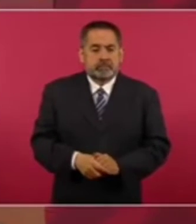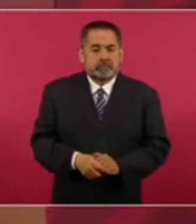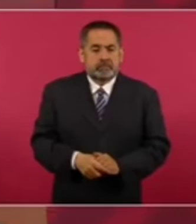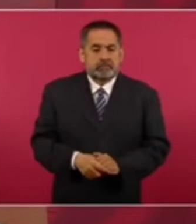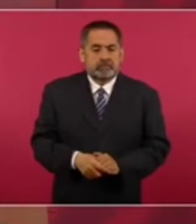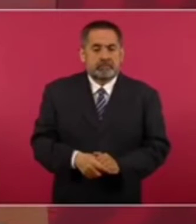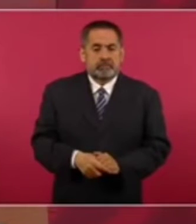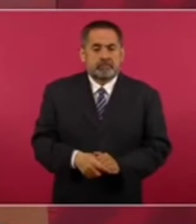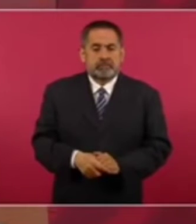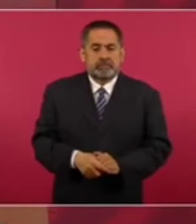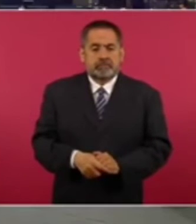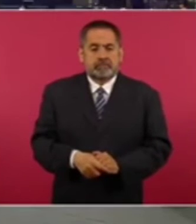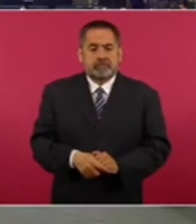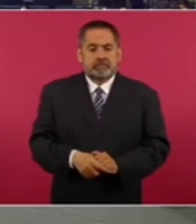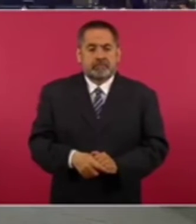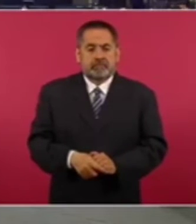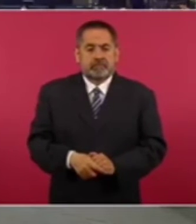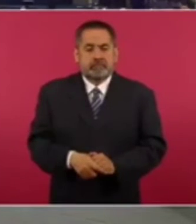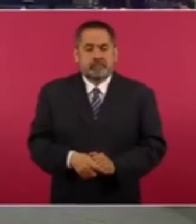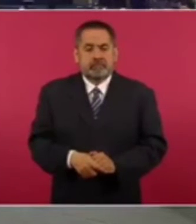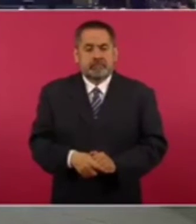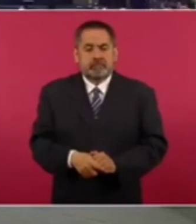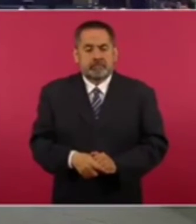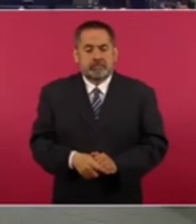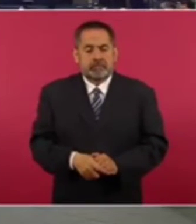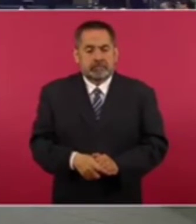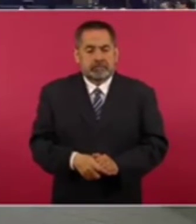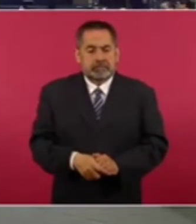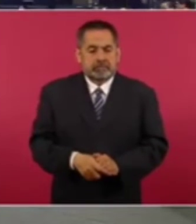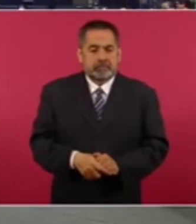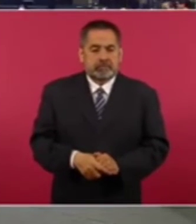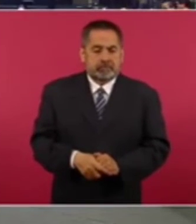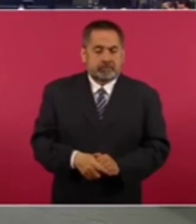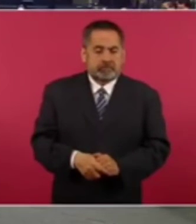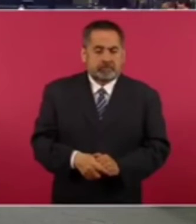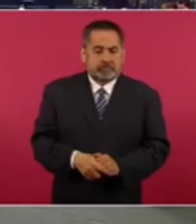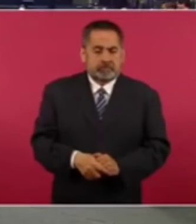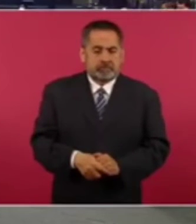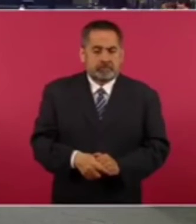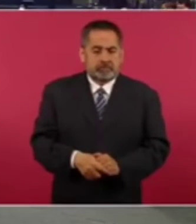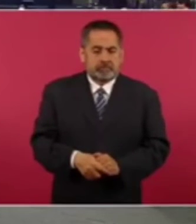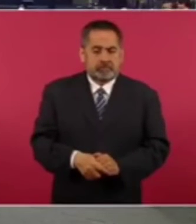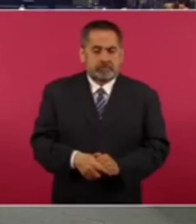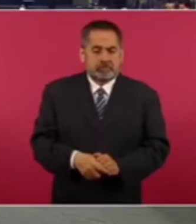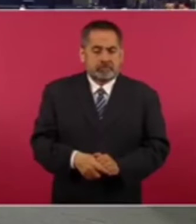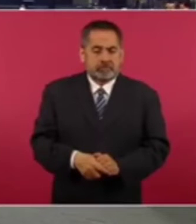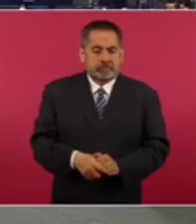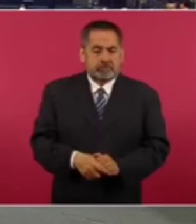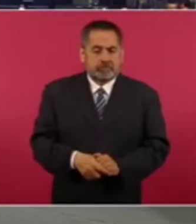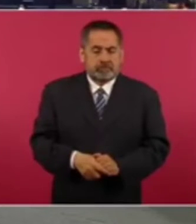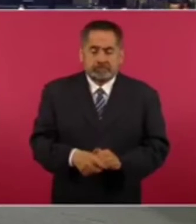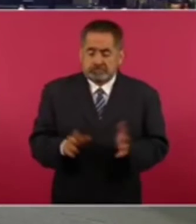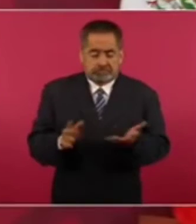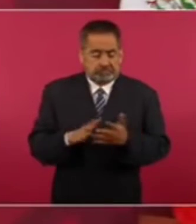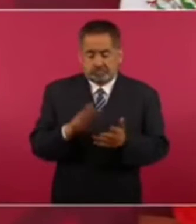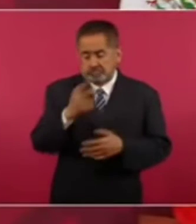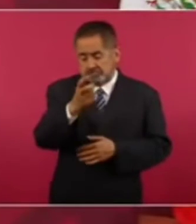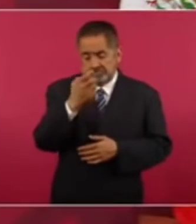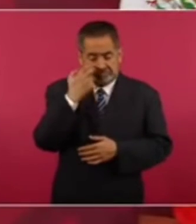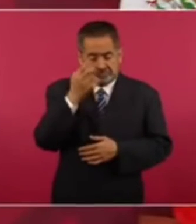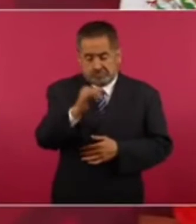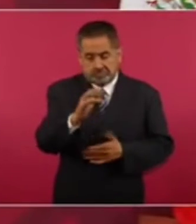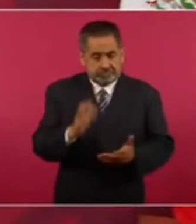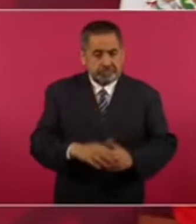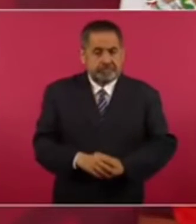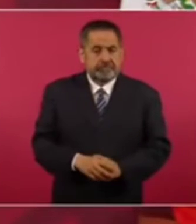Ya no toman en cuenta el Ejecutivo ni el Legislativo. Así es. Para que ellos hagan sus leyes como crean. Como sí. Y sacan